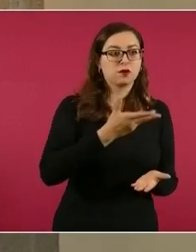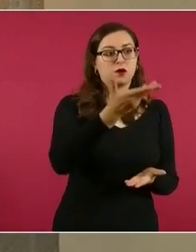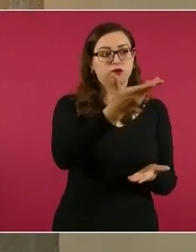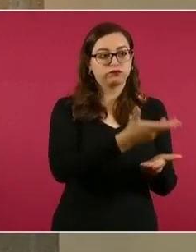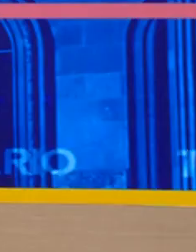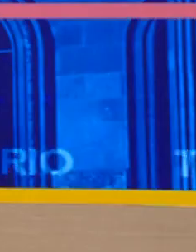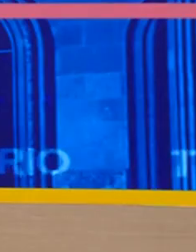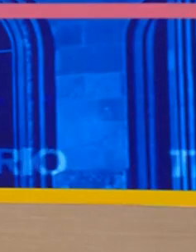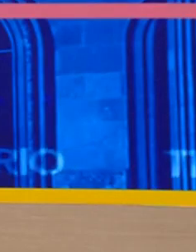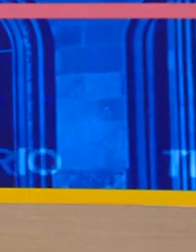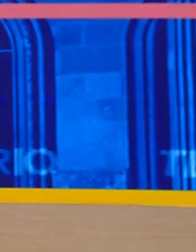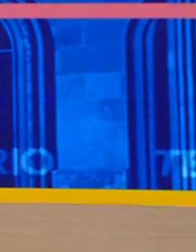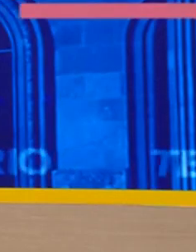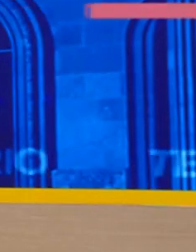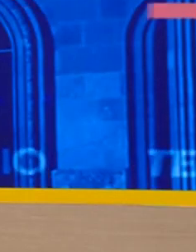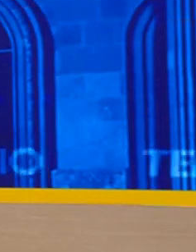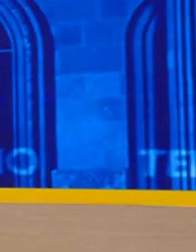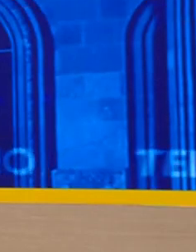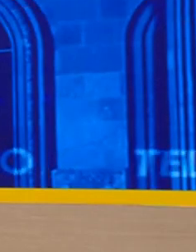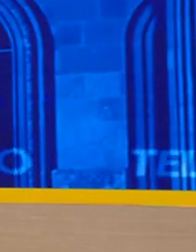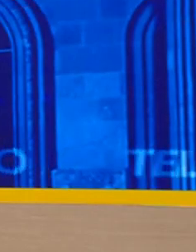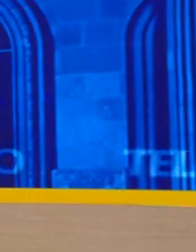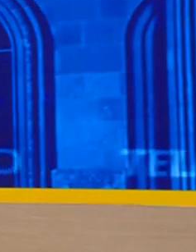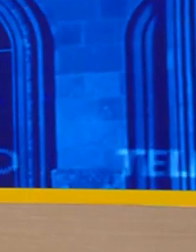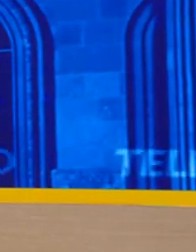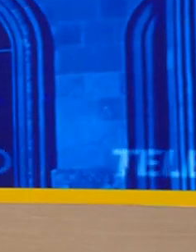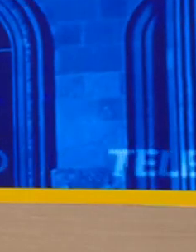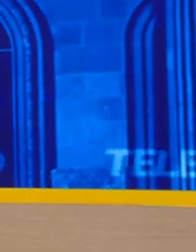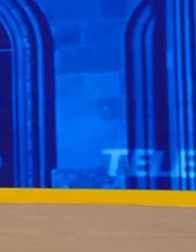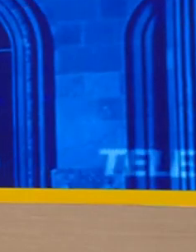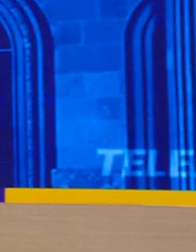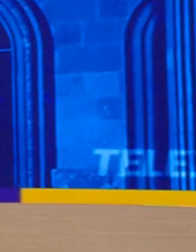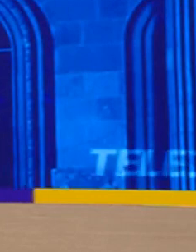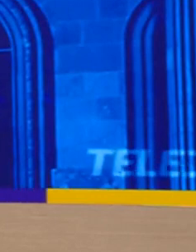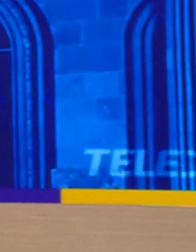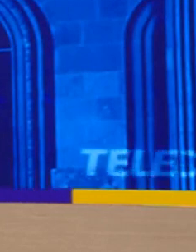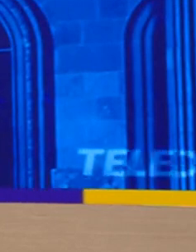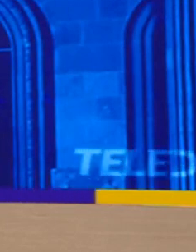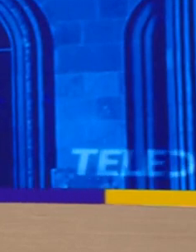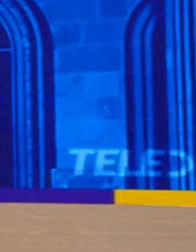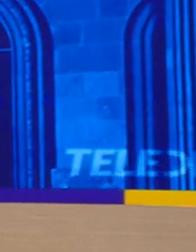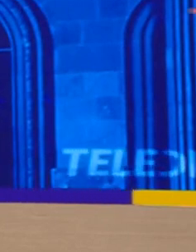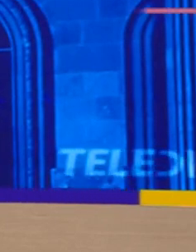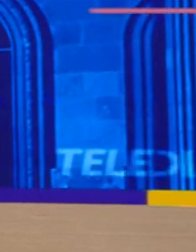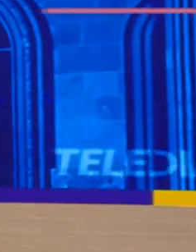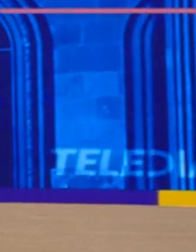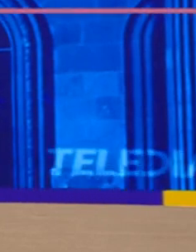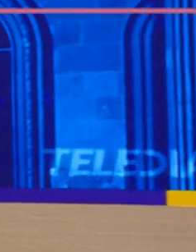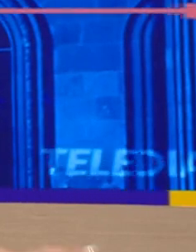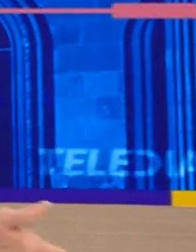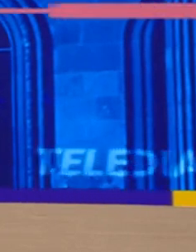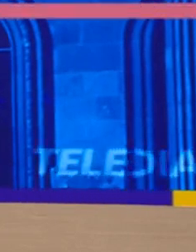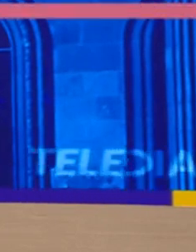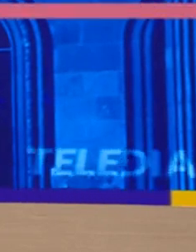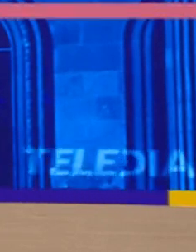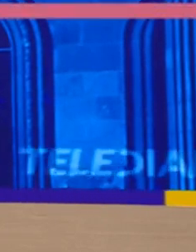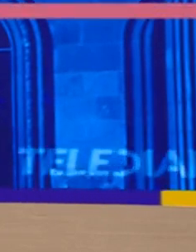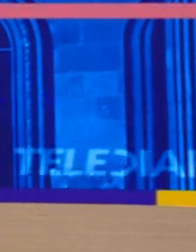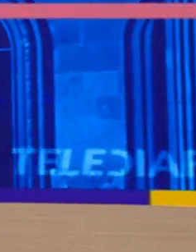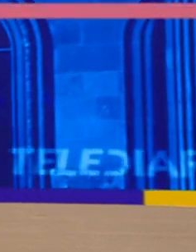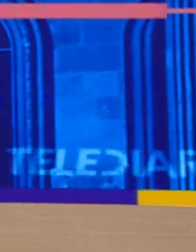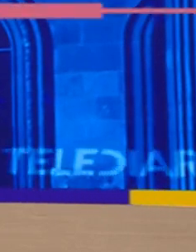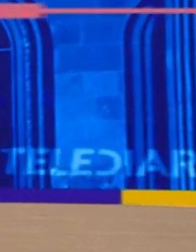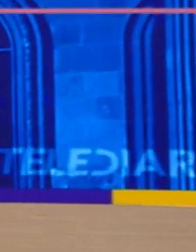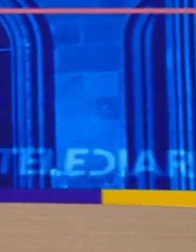parte de la investigación hacia el seguimiento al caso de devani que ojalá puedan avanzar estas investigaciones ahora con la